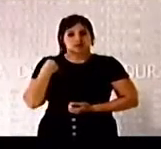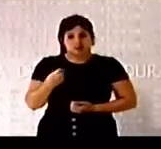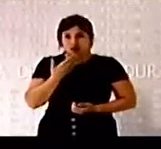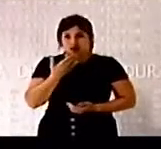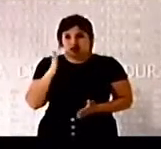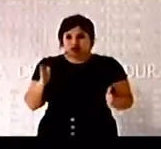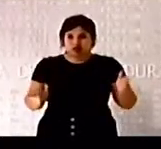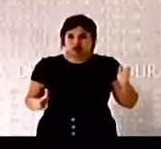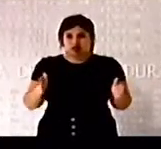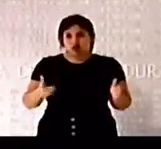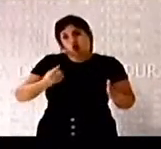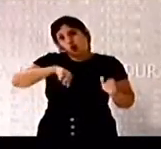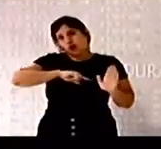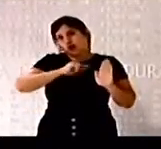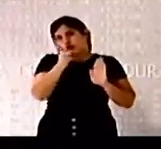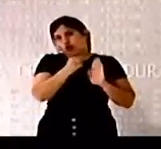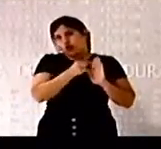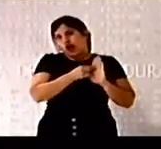según nuestros datos,